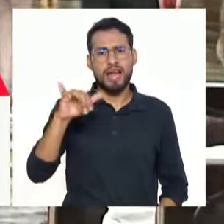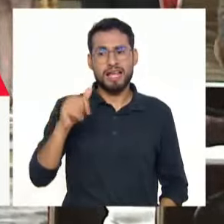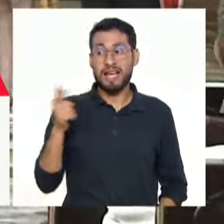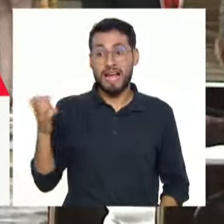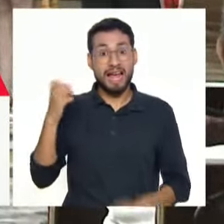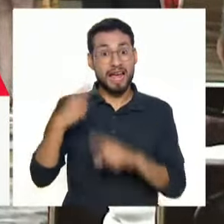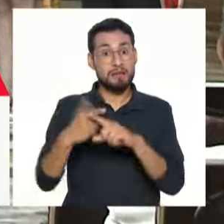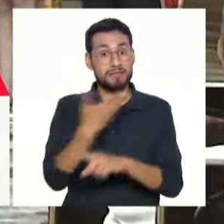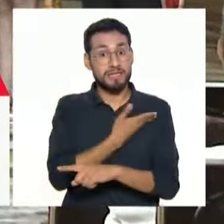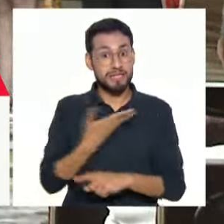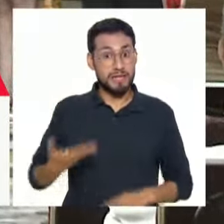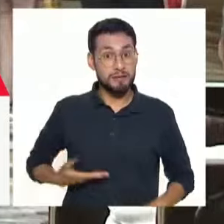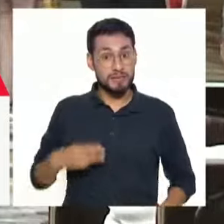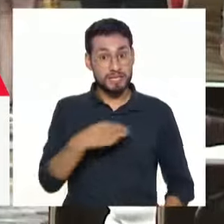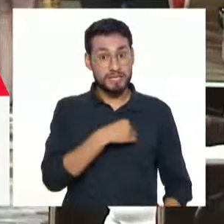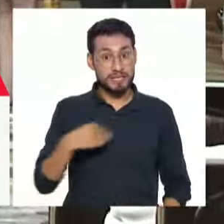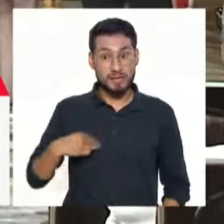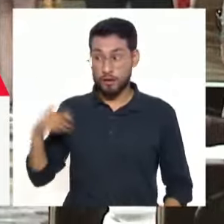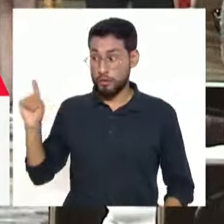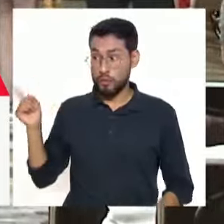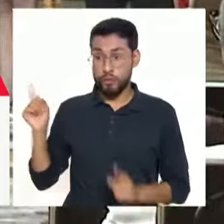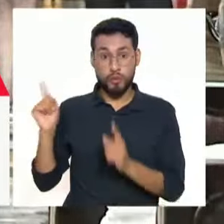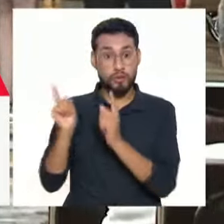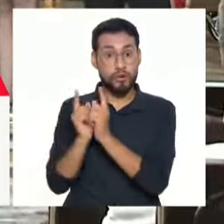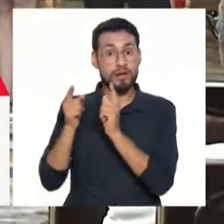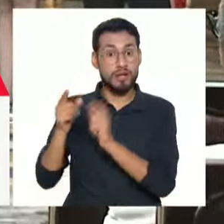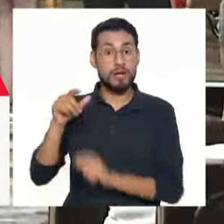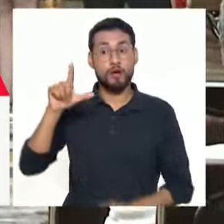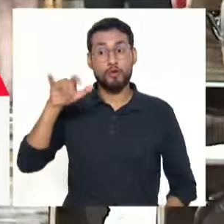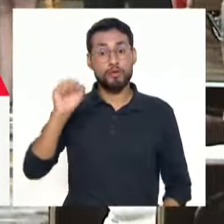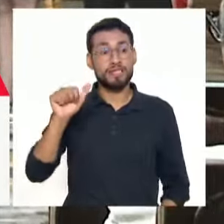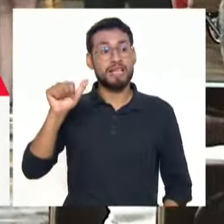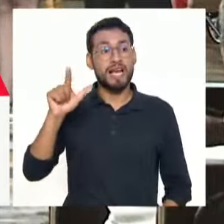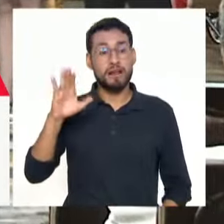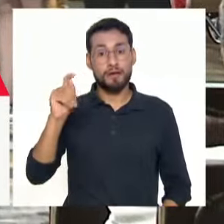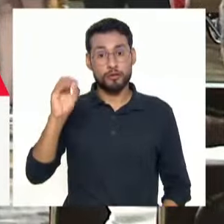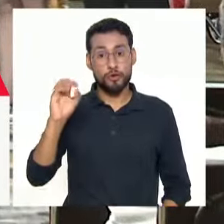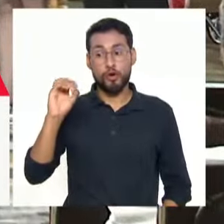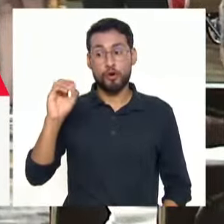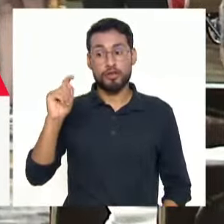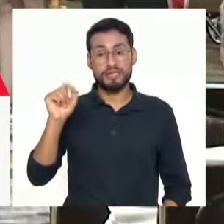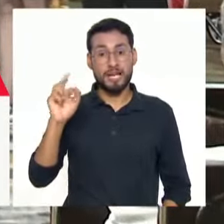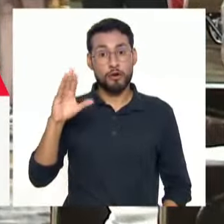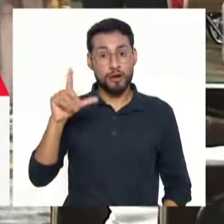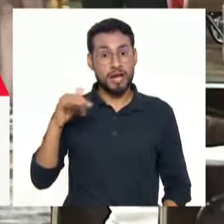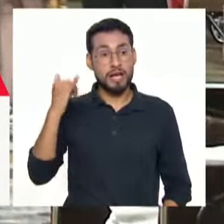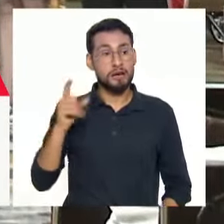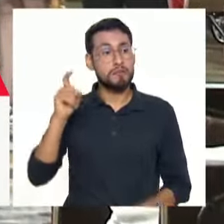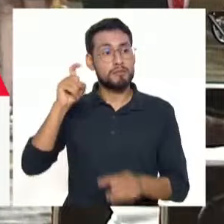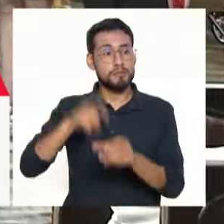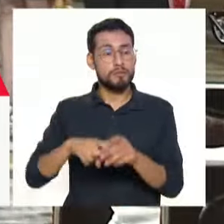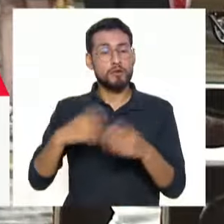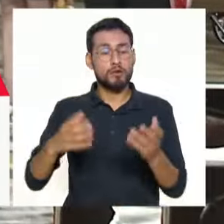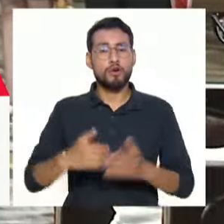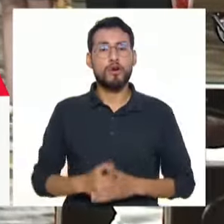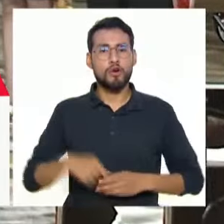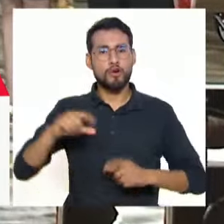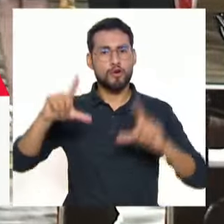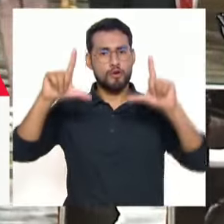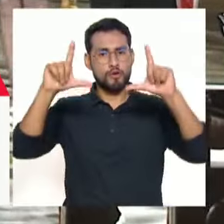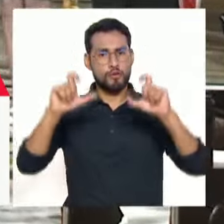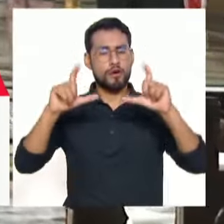el expresidente del Consejo de Ministros, Luis Alberto Otárola, para saludar y también participar de